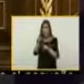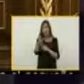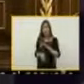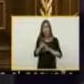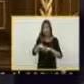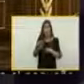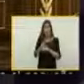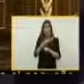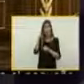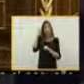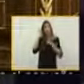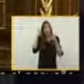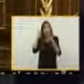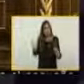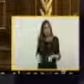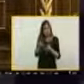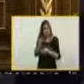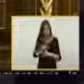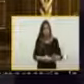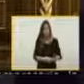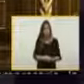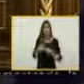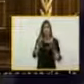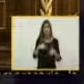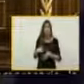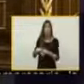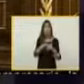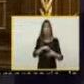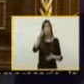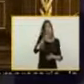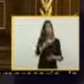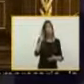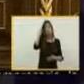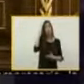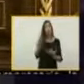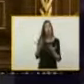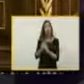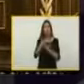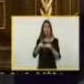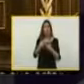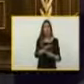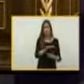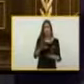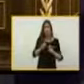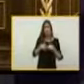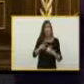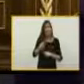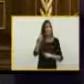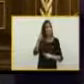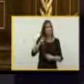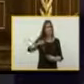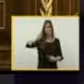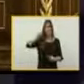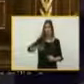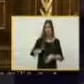de fuerzas, pues Ciudadanos a un lado y Podemos y toda la playa al otro, también es muy difícil, ¿no? Por tanto, mi pronóstico, si me pides